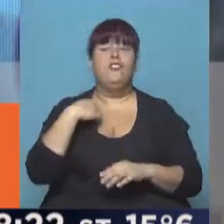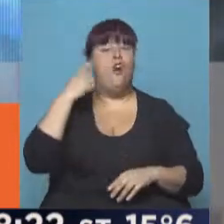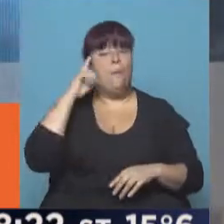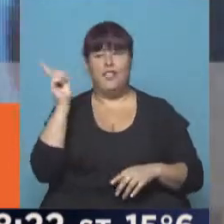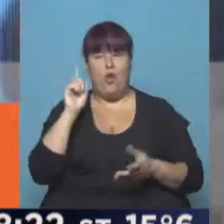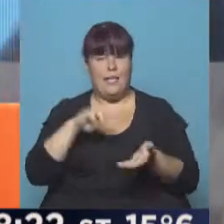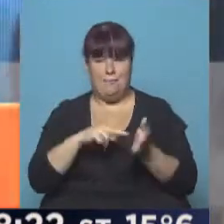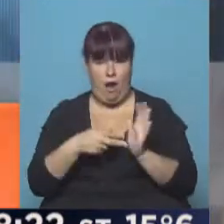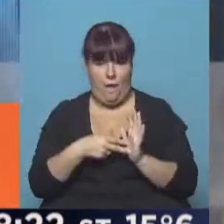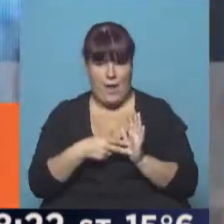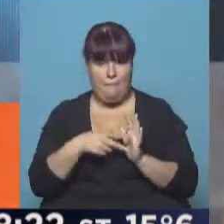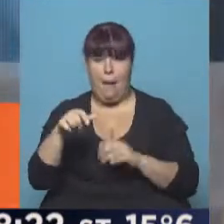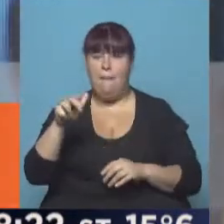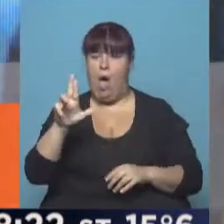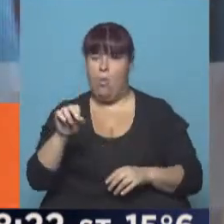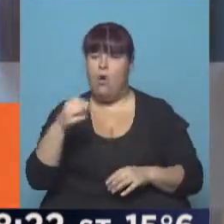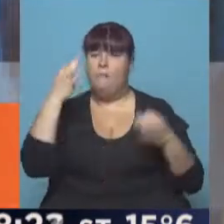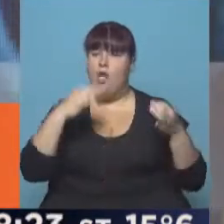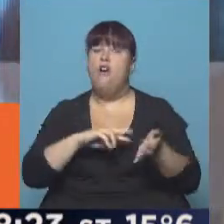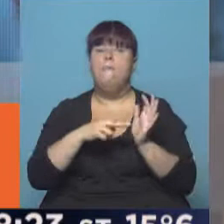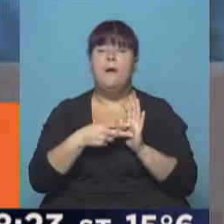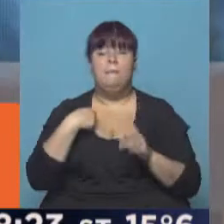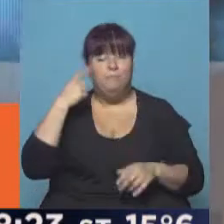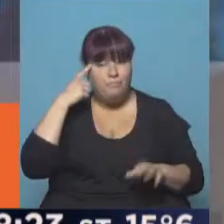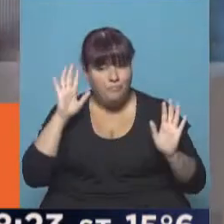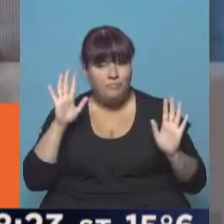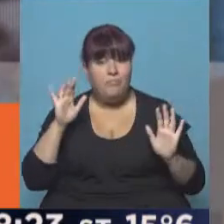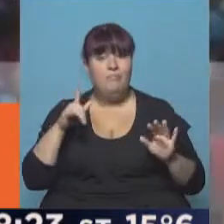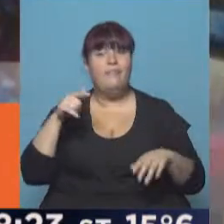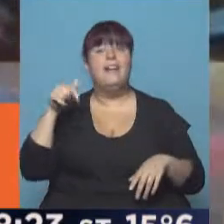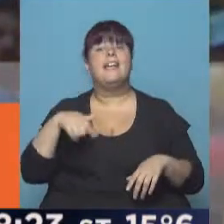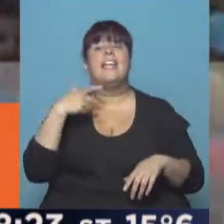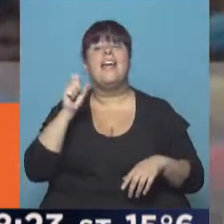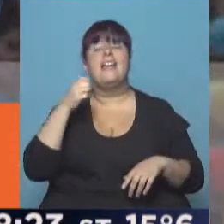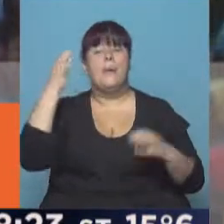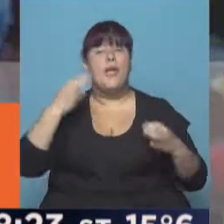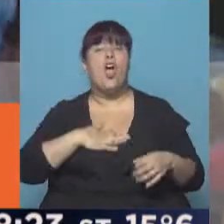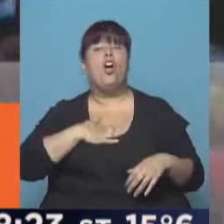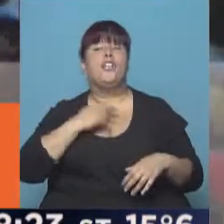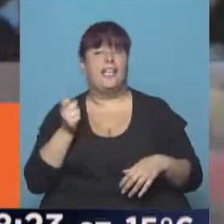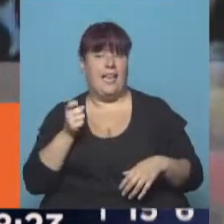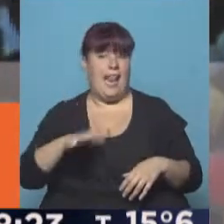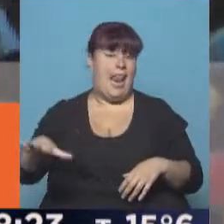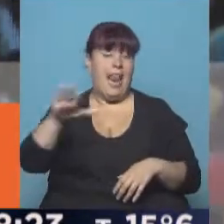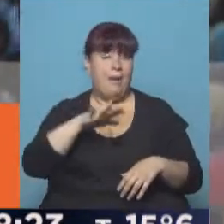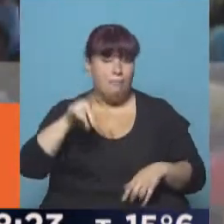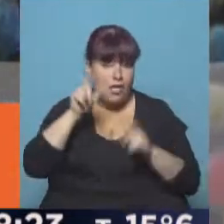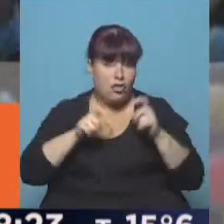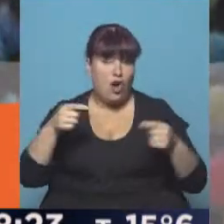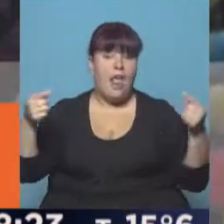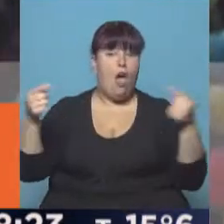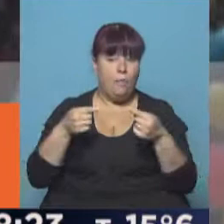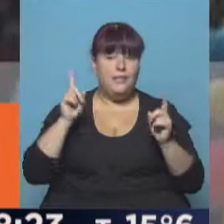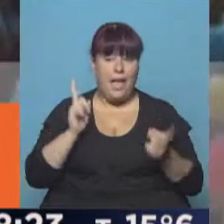es el gran problema de Maduro. En el fondo, creo que la noticia, quien la va a recibir bien es la población, la